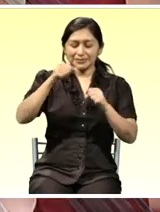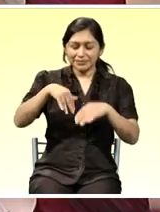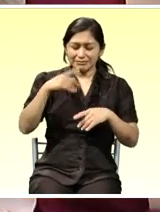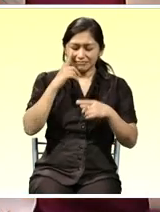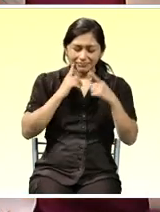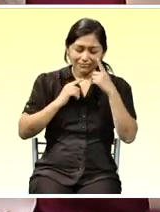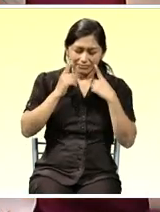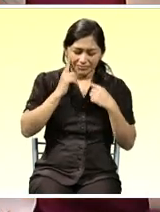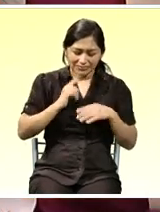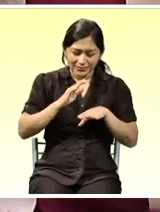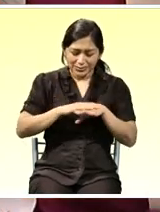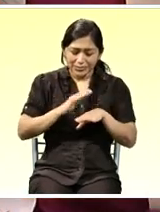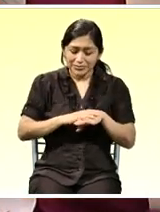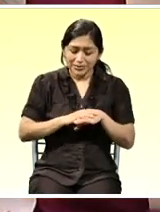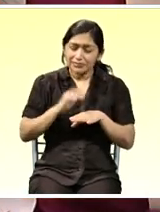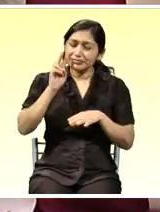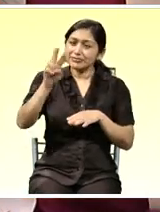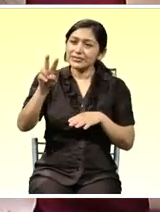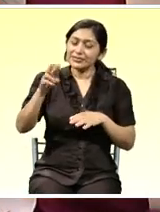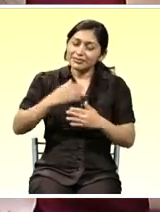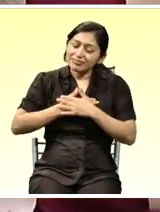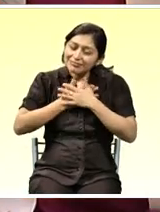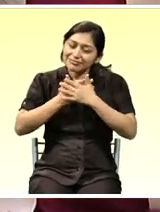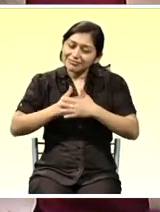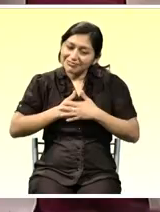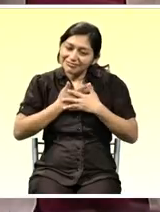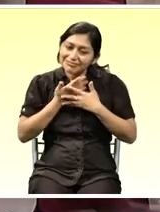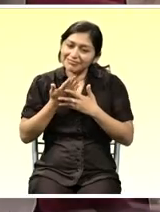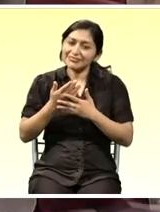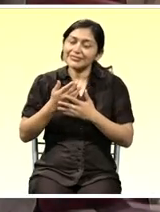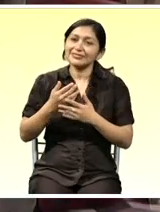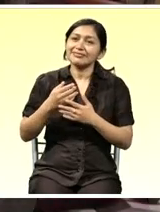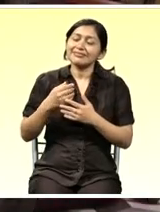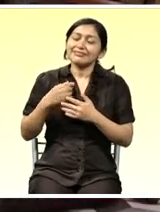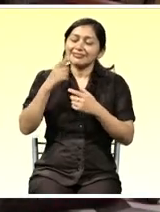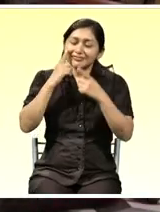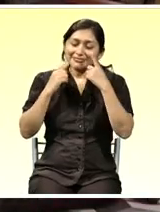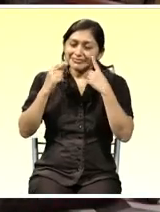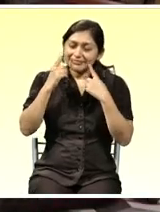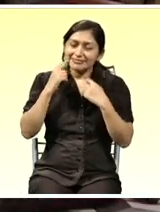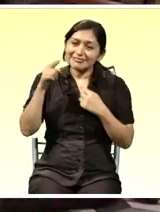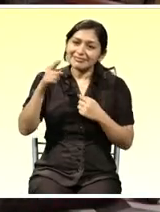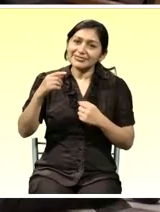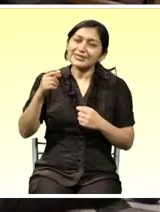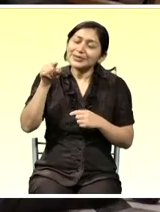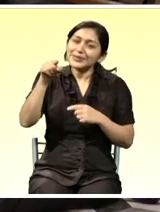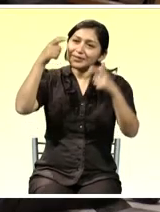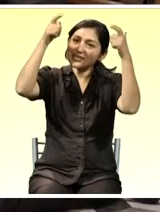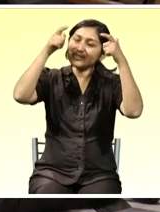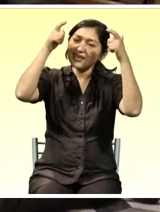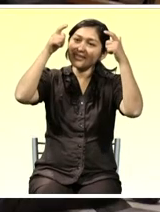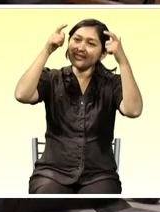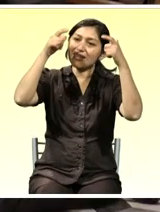y al calor de tus cariños se deshagan en lágrimas mis ojos. Pues siendo tú mi reina y